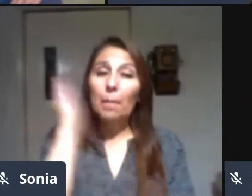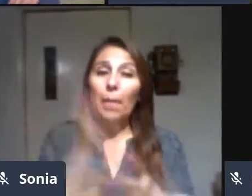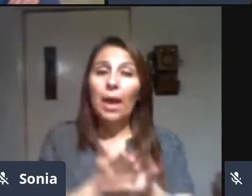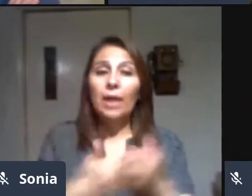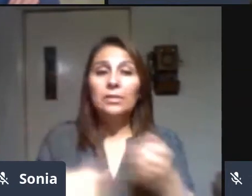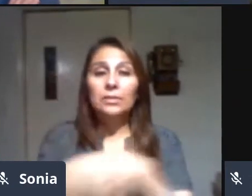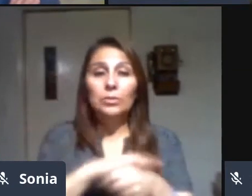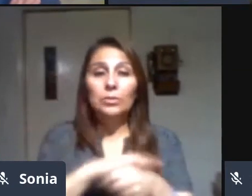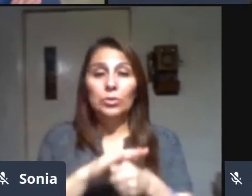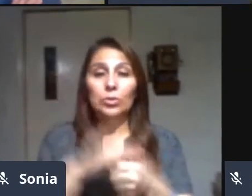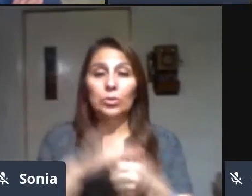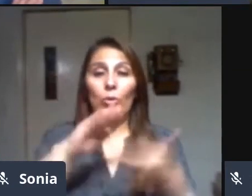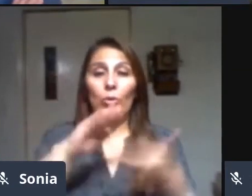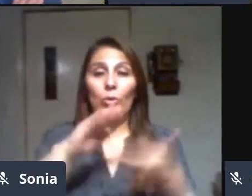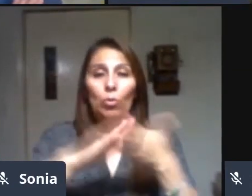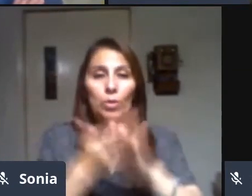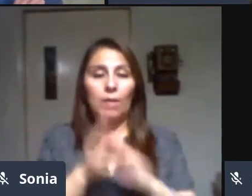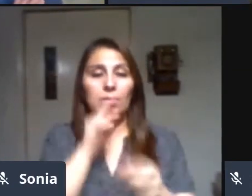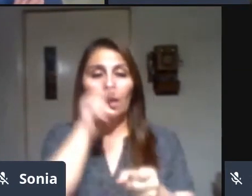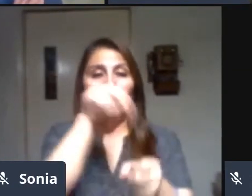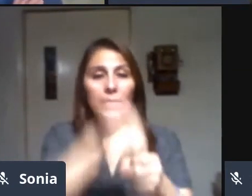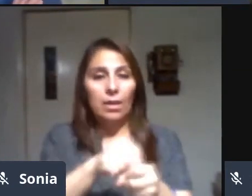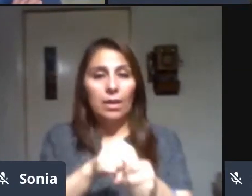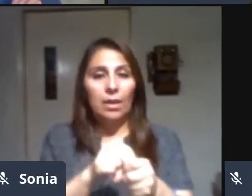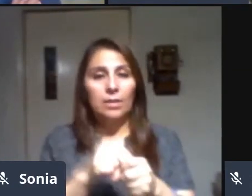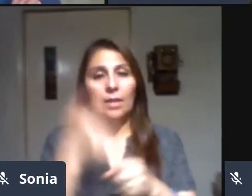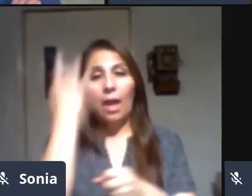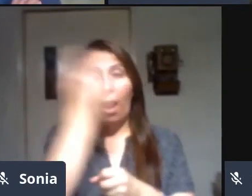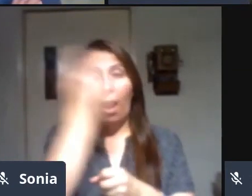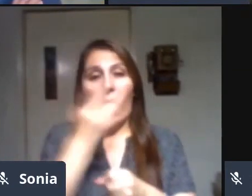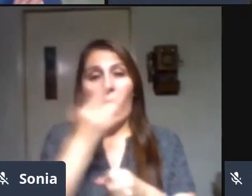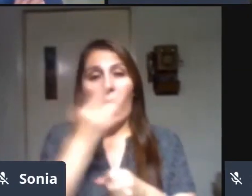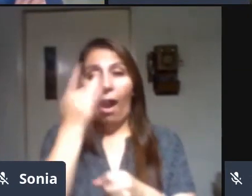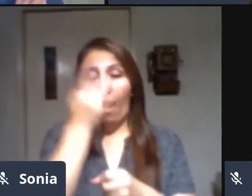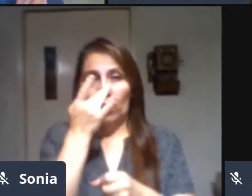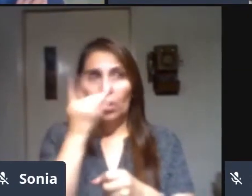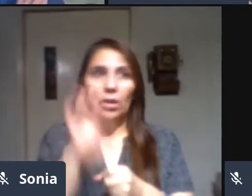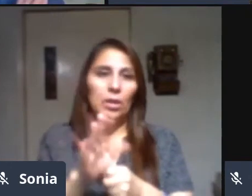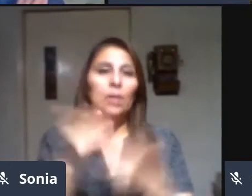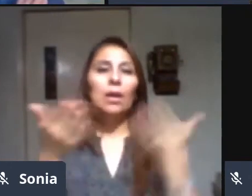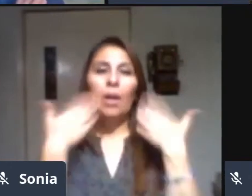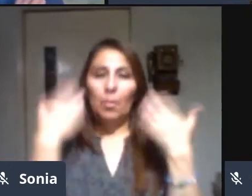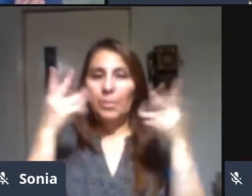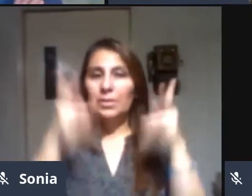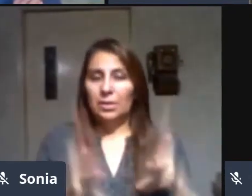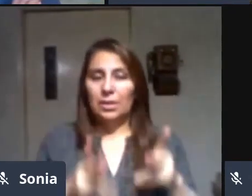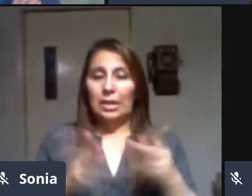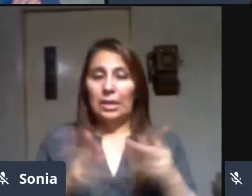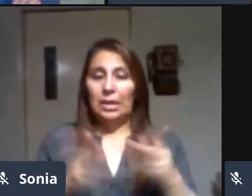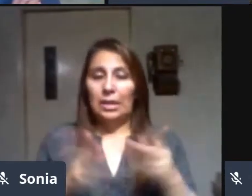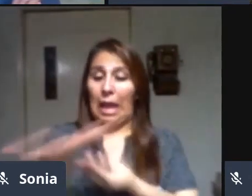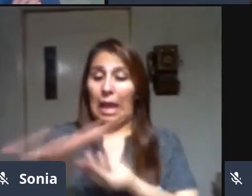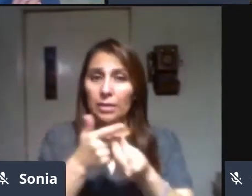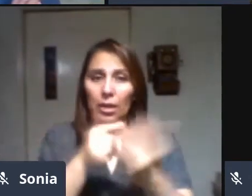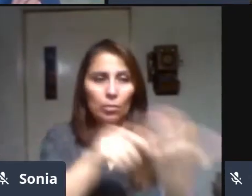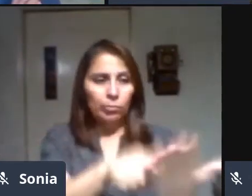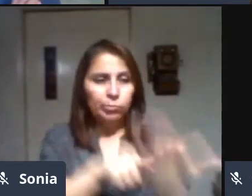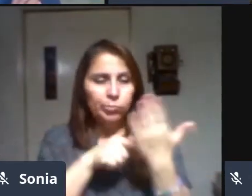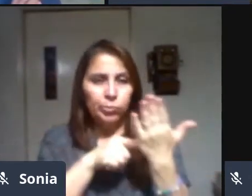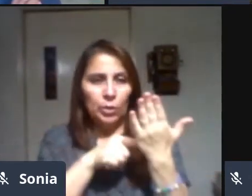afrodescendientes y campesinos entonces el arte justamente nos deja ver esos repliegues eso que se pierde allá